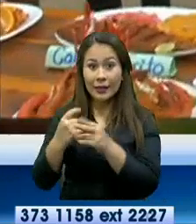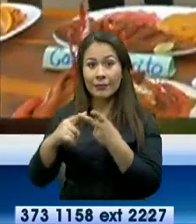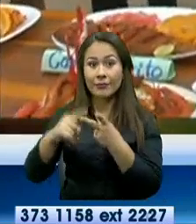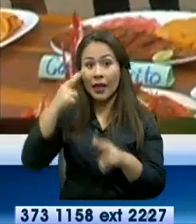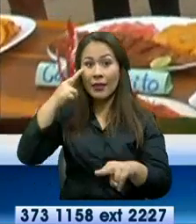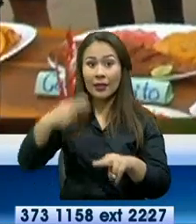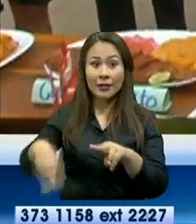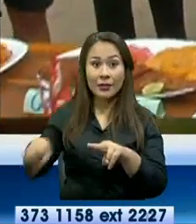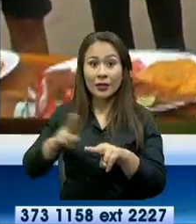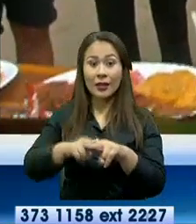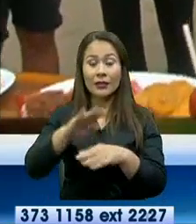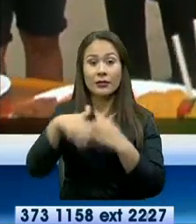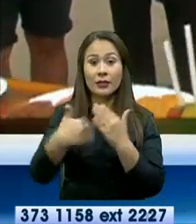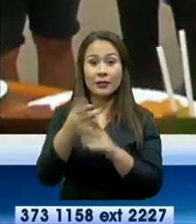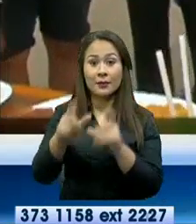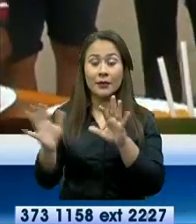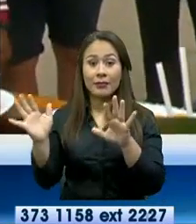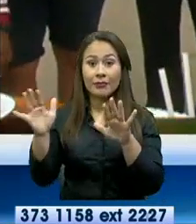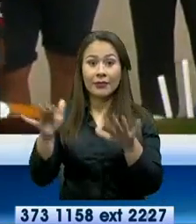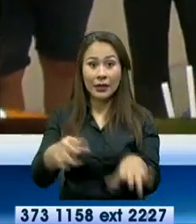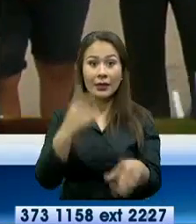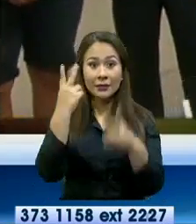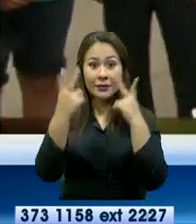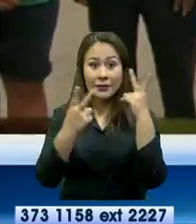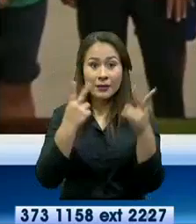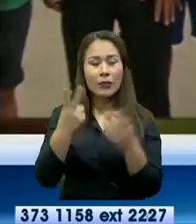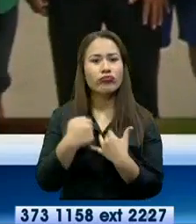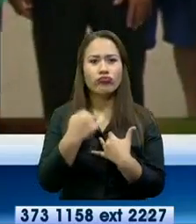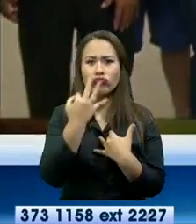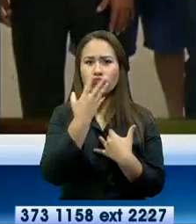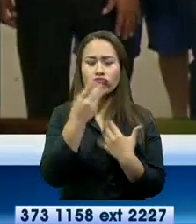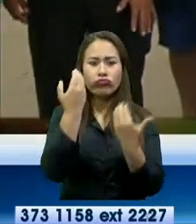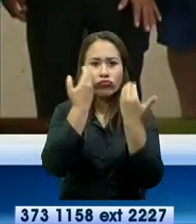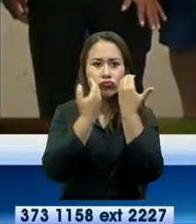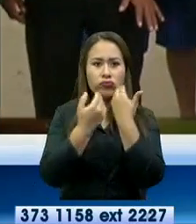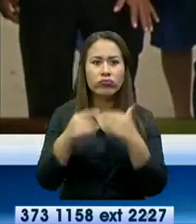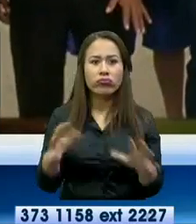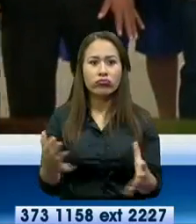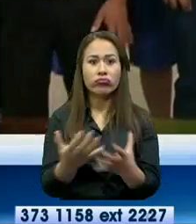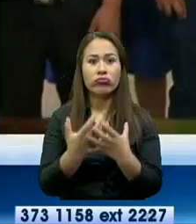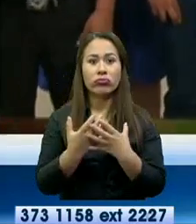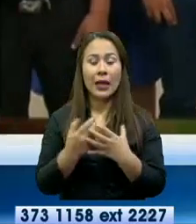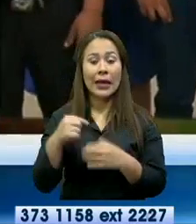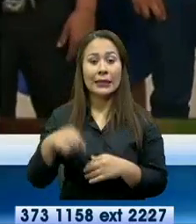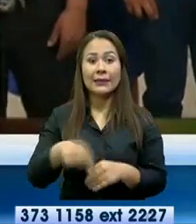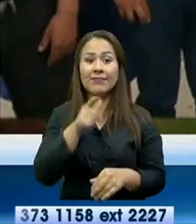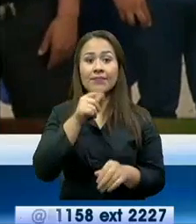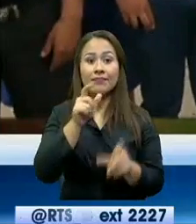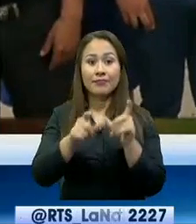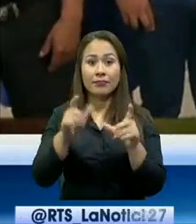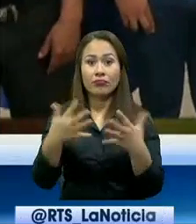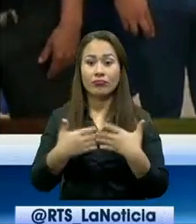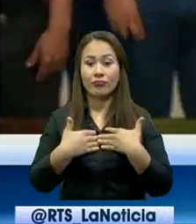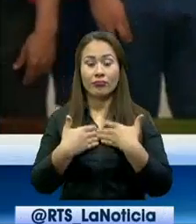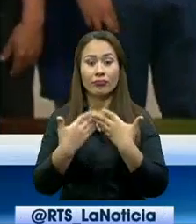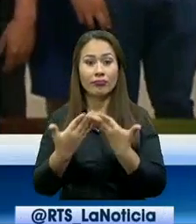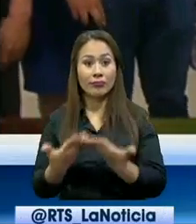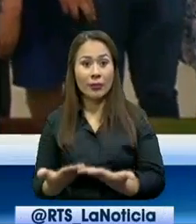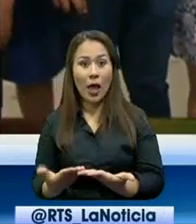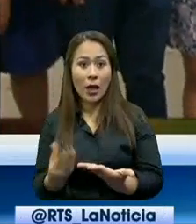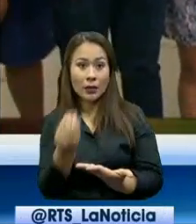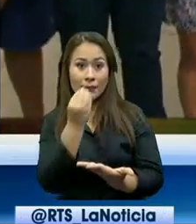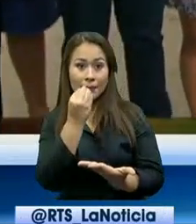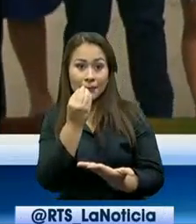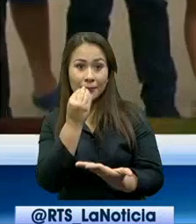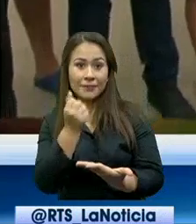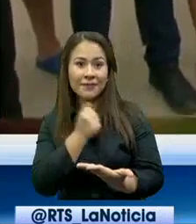a todos los visitantes, que con muy acogida que tenemos aquí para acoger a nuestros turistas, les ofrecemos los platos que